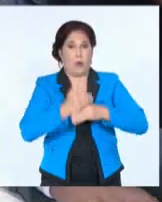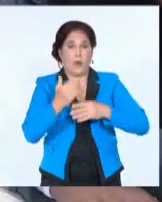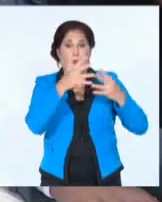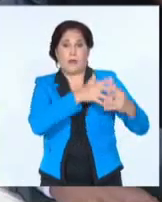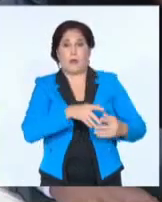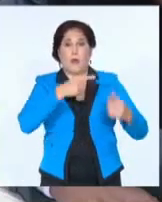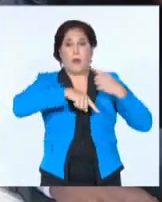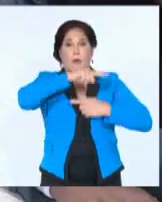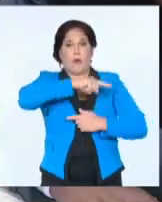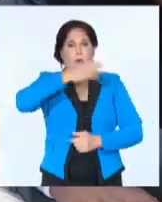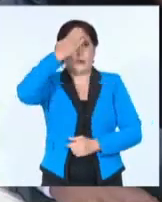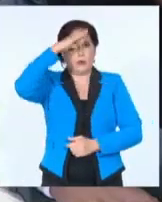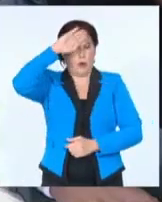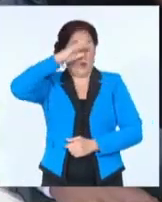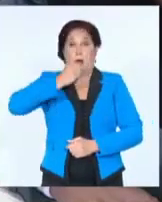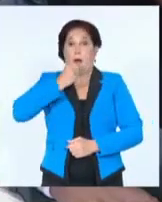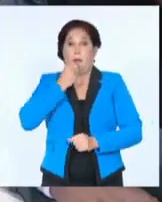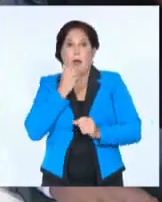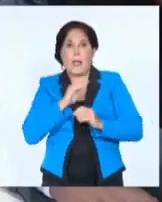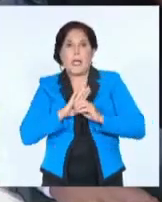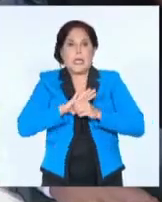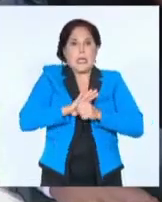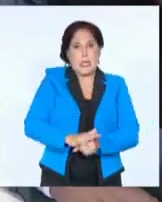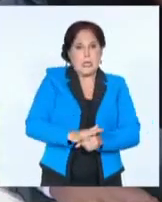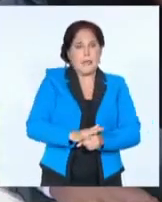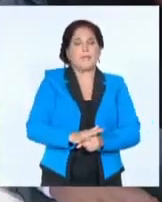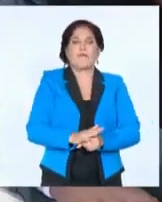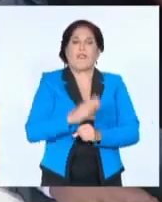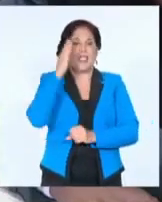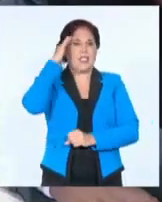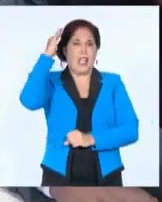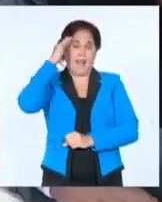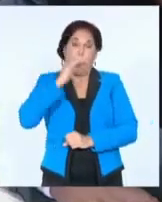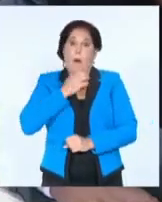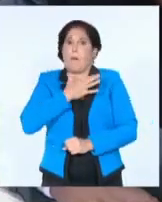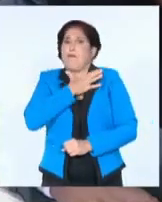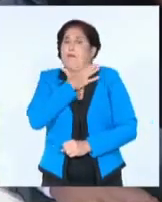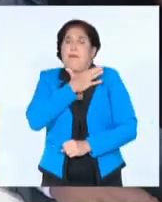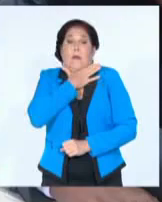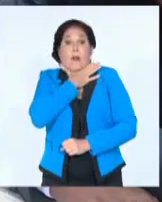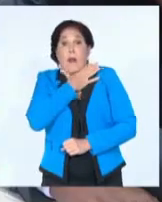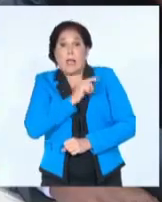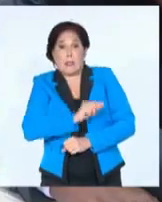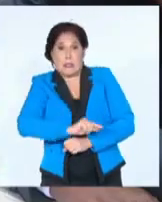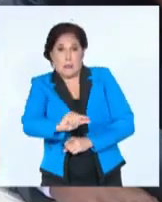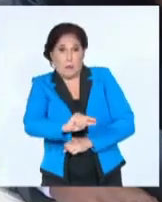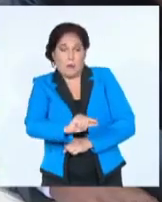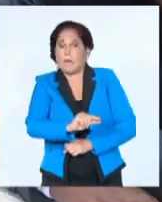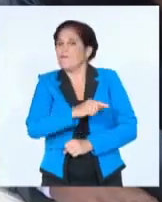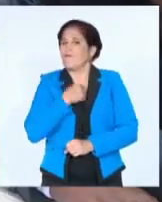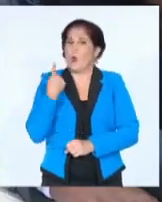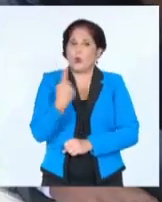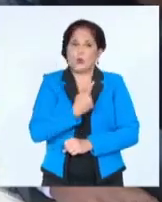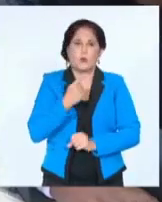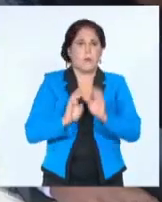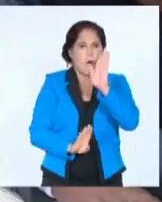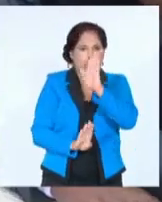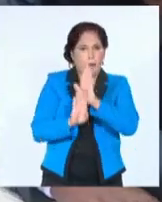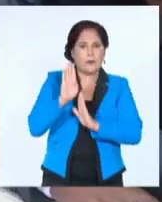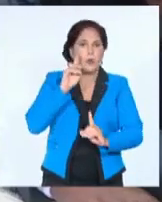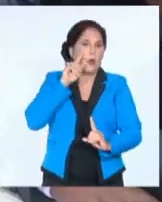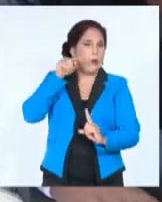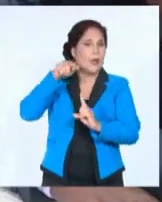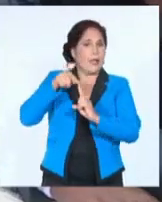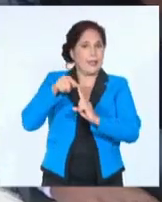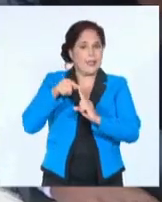del gobierno de los Estados Unidos, recrudecido a niveles extremos en los años recientes, nuestros avances y objetivos